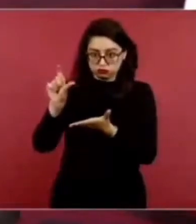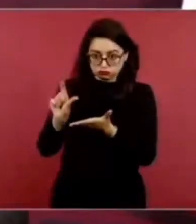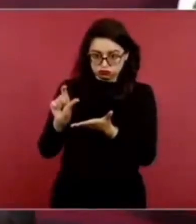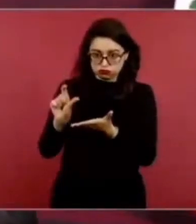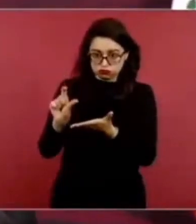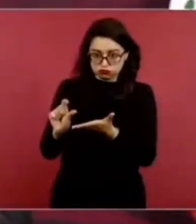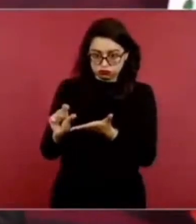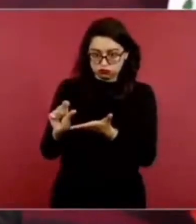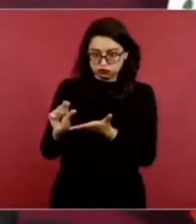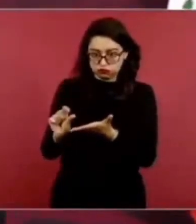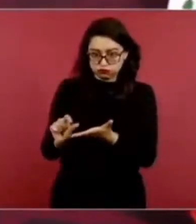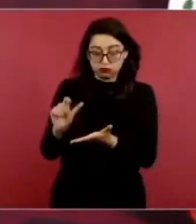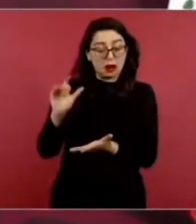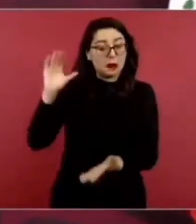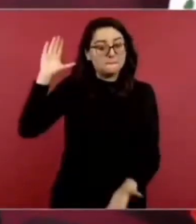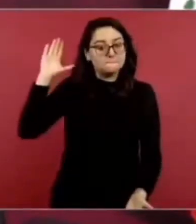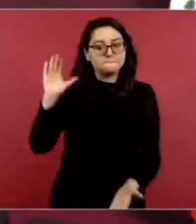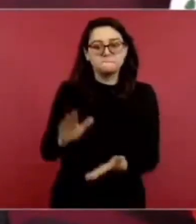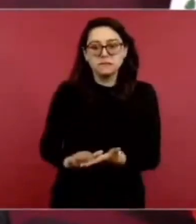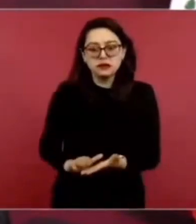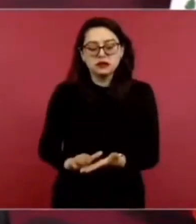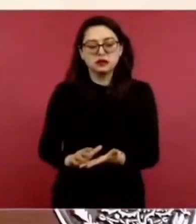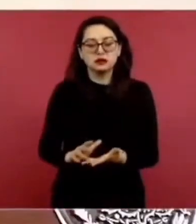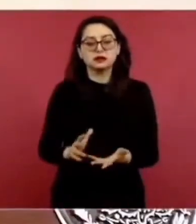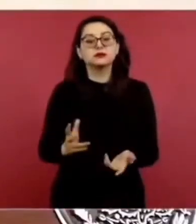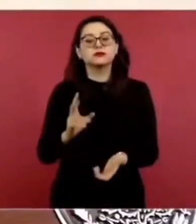poder adquisitivo en 36 años.